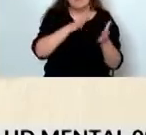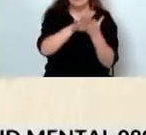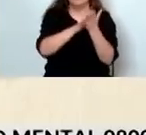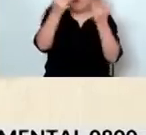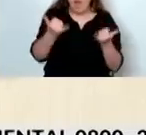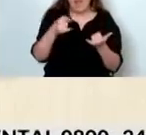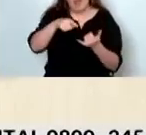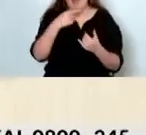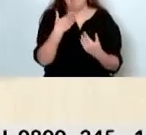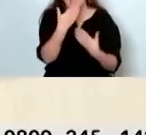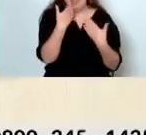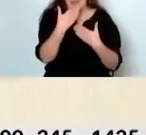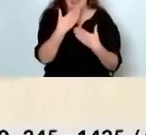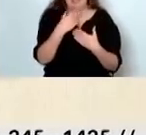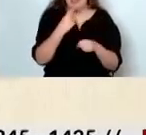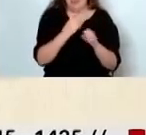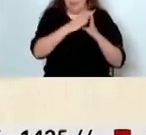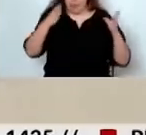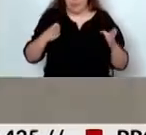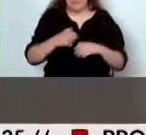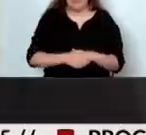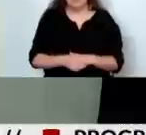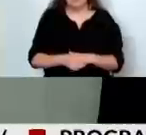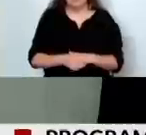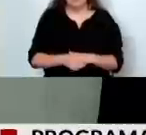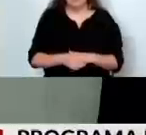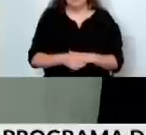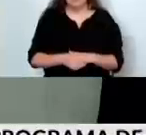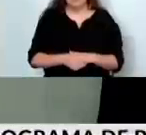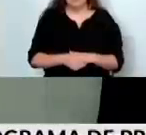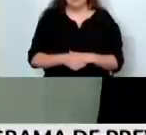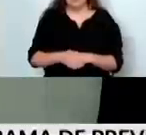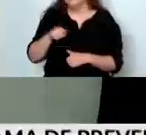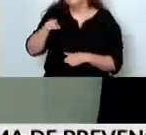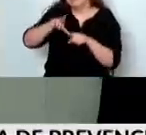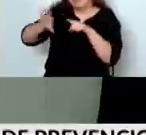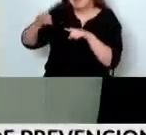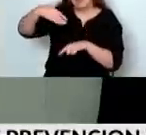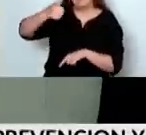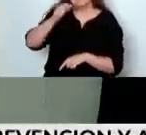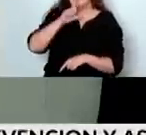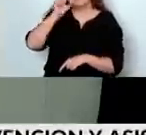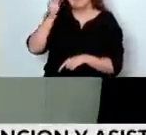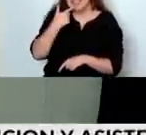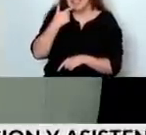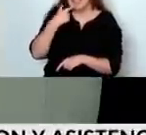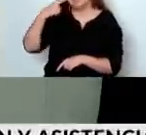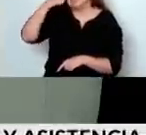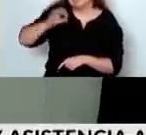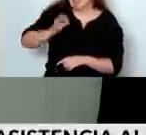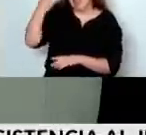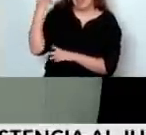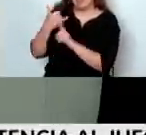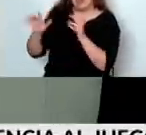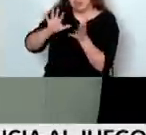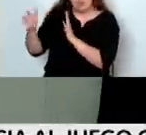primera parte de la charla que compartí con Ariana. A partir del suicidio de mi hermano Mati, hace 7 años y medio, yo me di cuenta